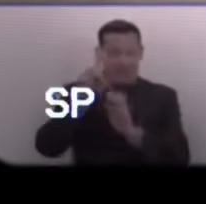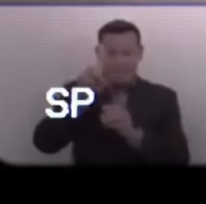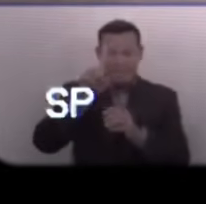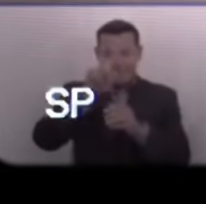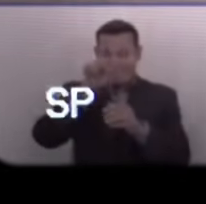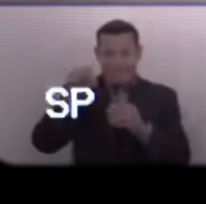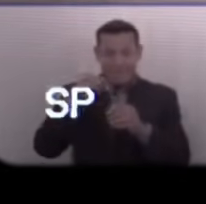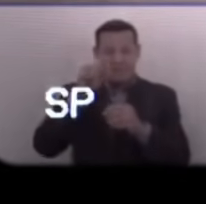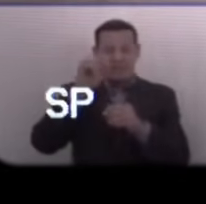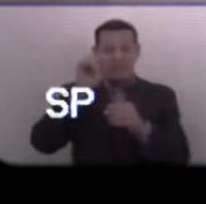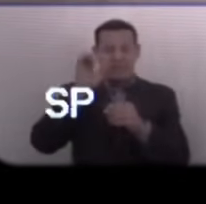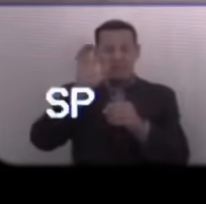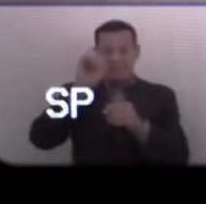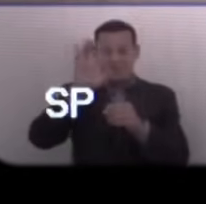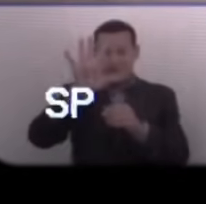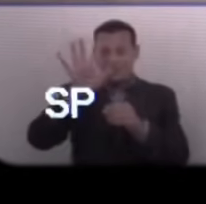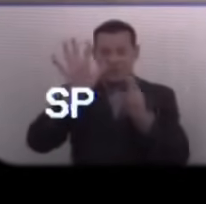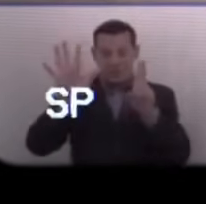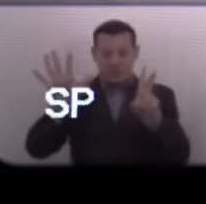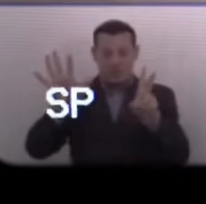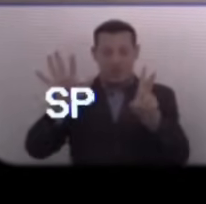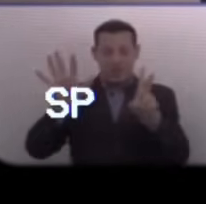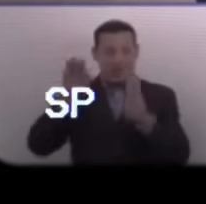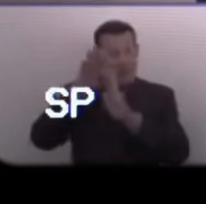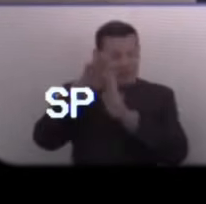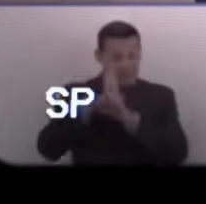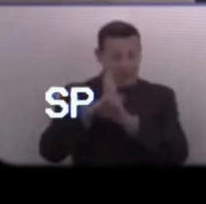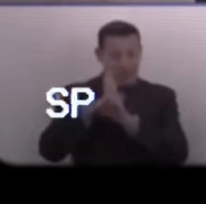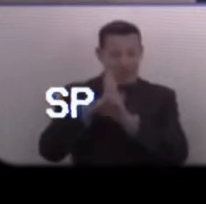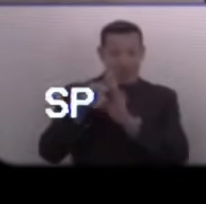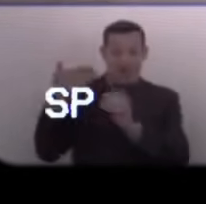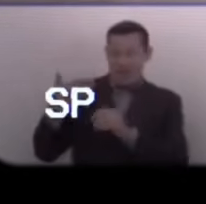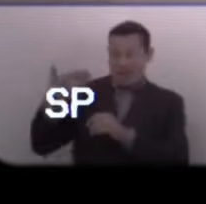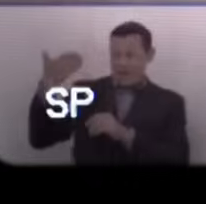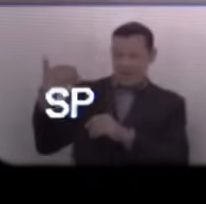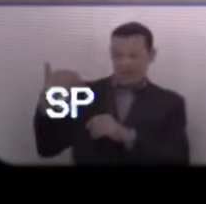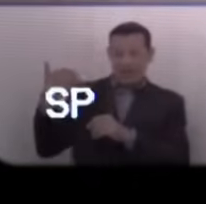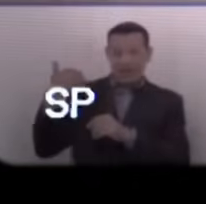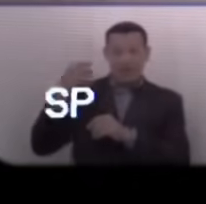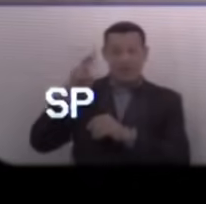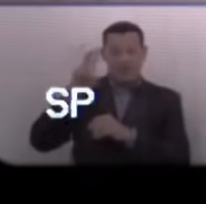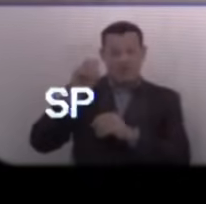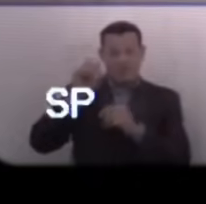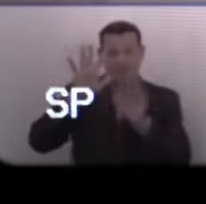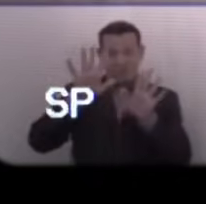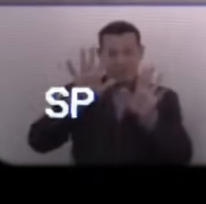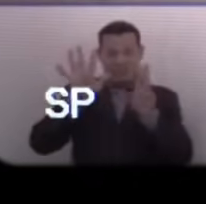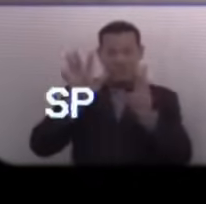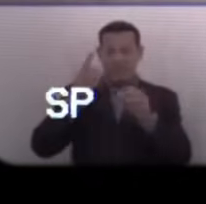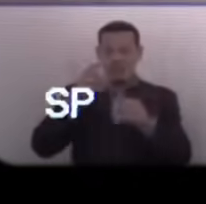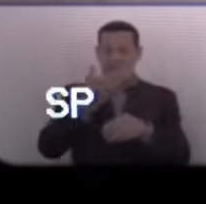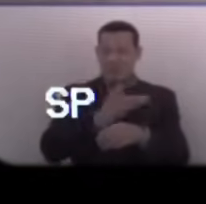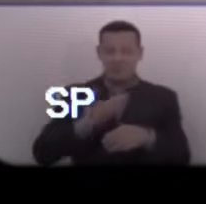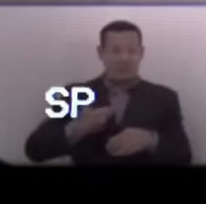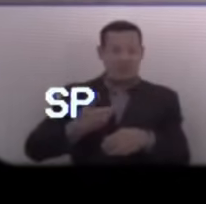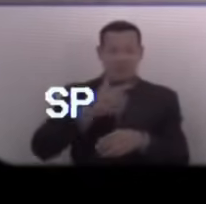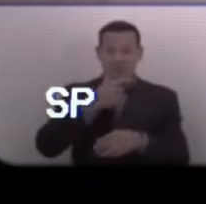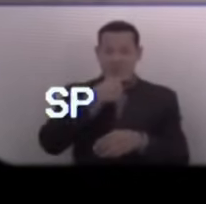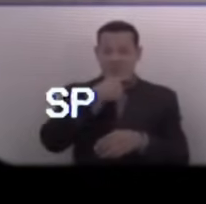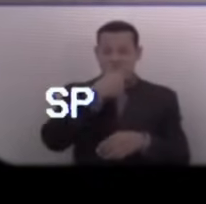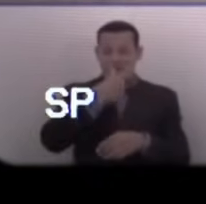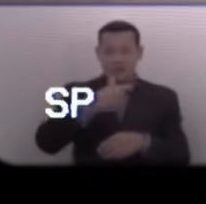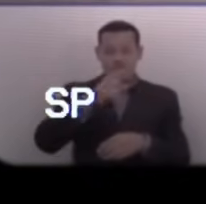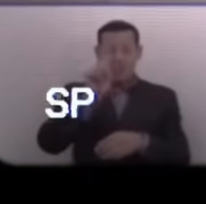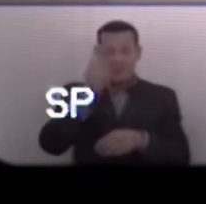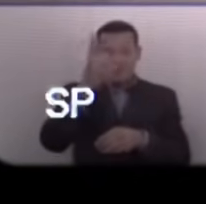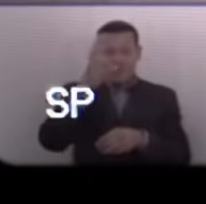homicidios, menos que el año anterior, que fue 2018, en el cual todavía estaba Salvador Sánchez Serén. Durante los